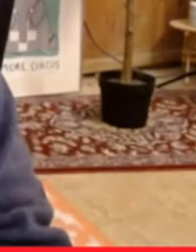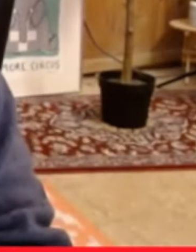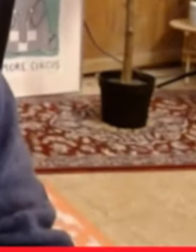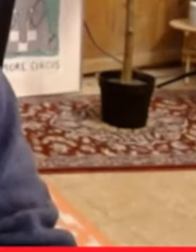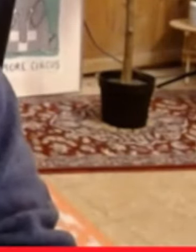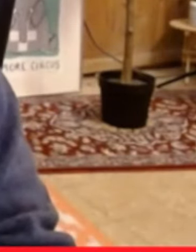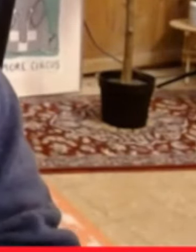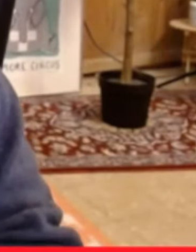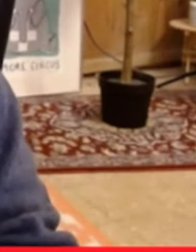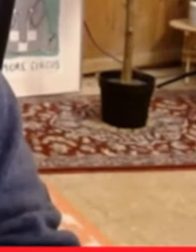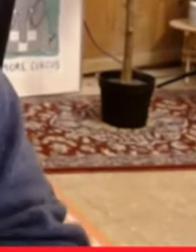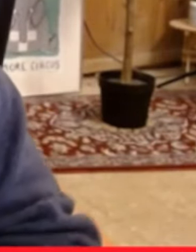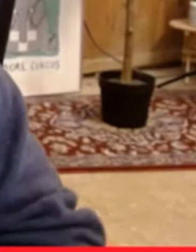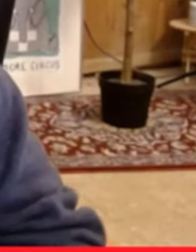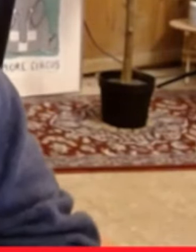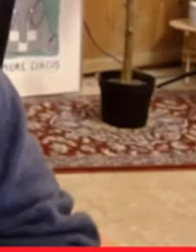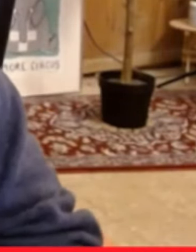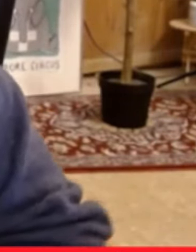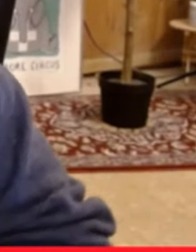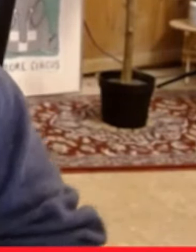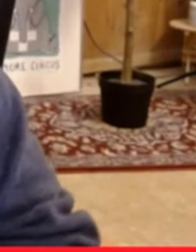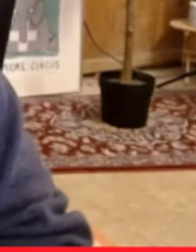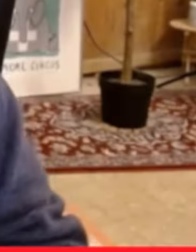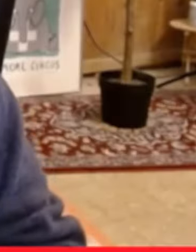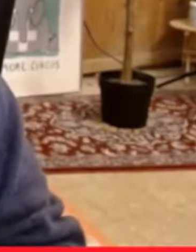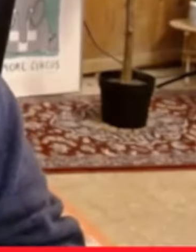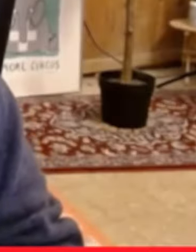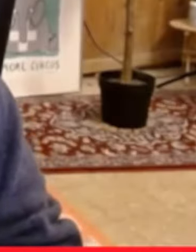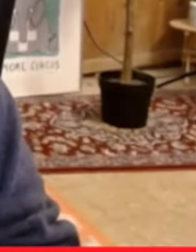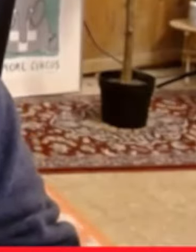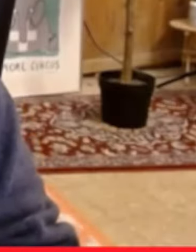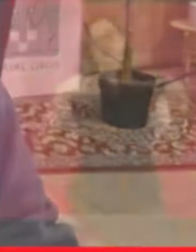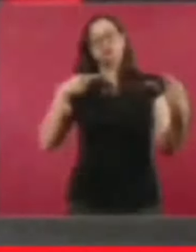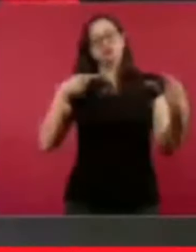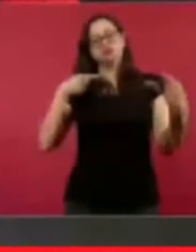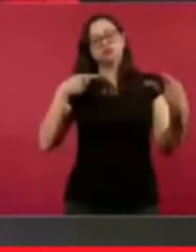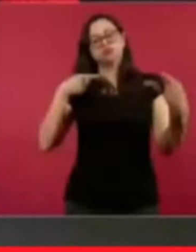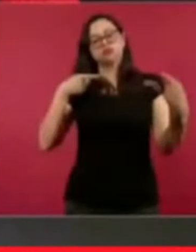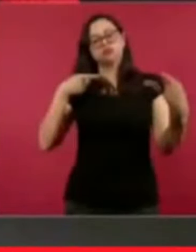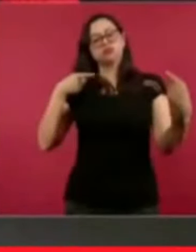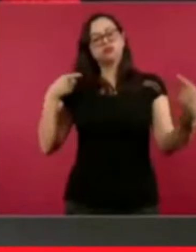momentos poner la advertencia que le hace el presidente directamente a Proceso.